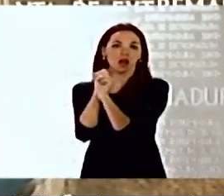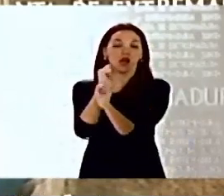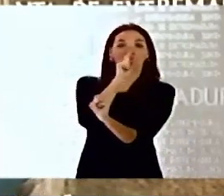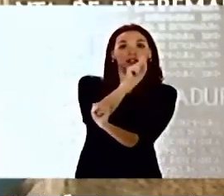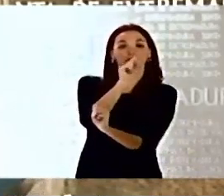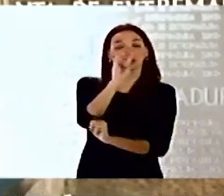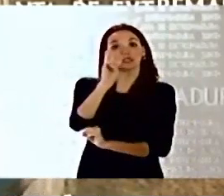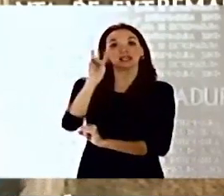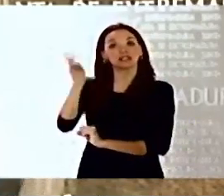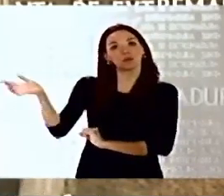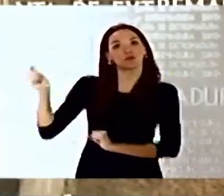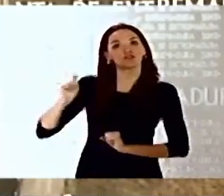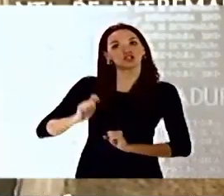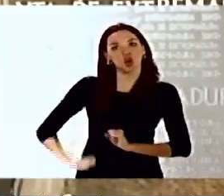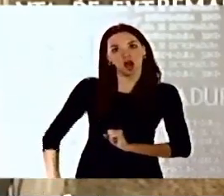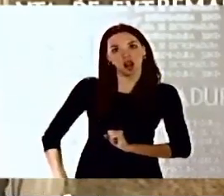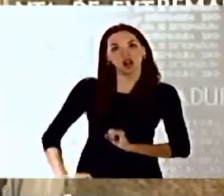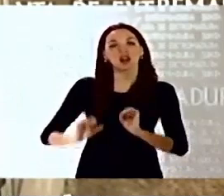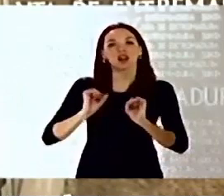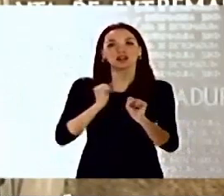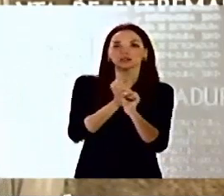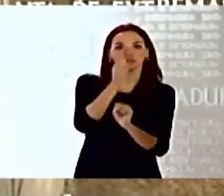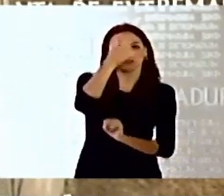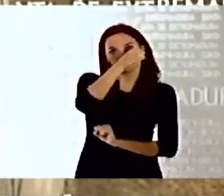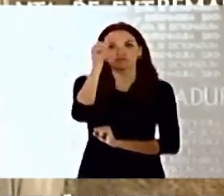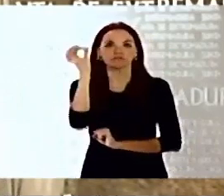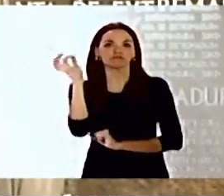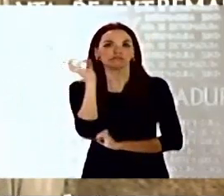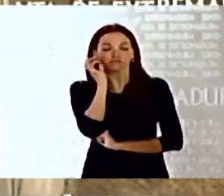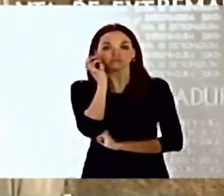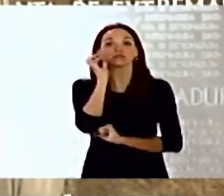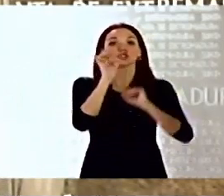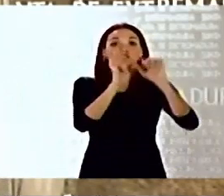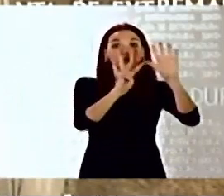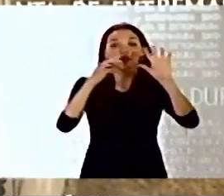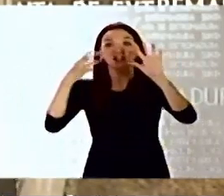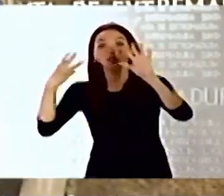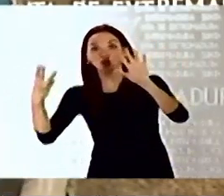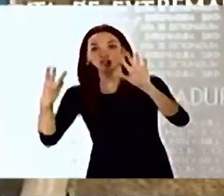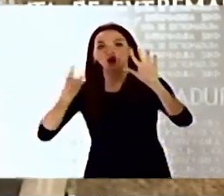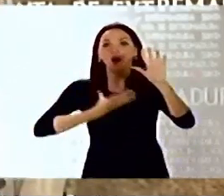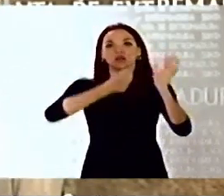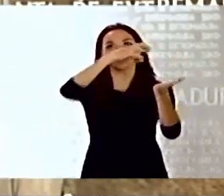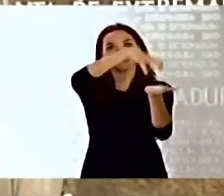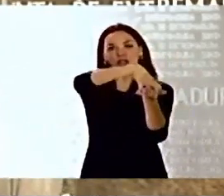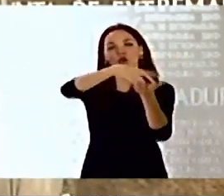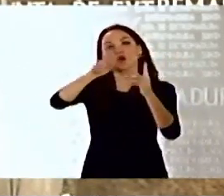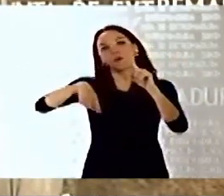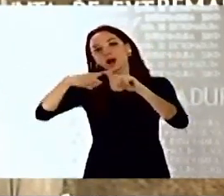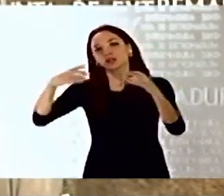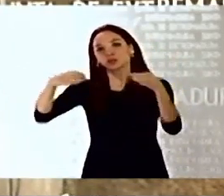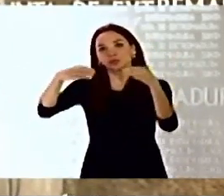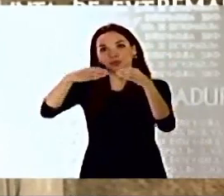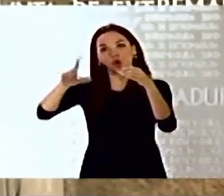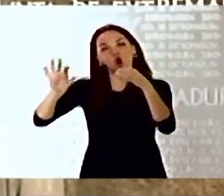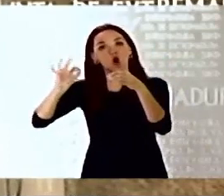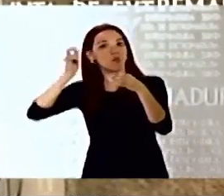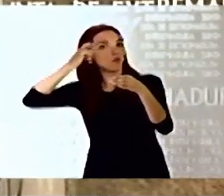133 profesionales, trabajadores y trabajadoras, y son 98 las entidades beneficiarias entre ayuntamientos, mancomunidades de